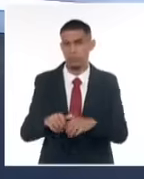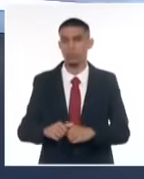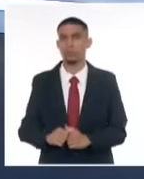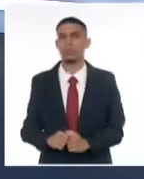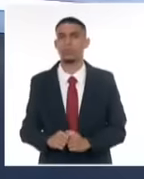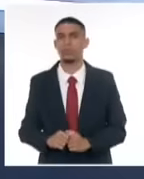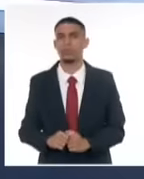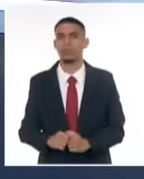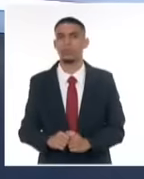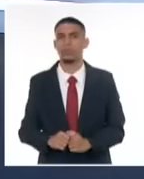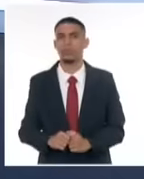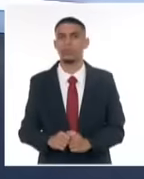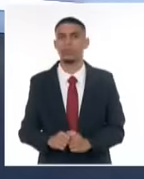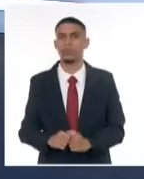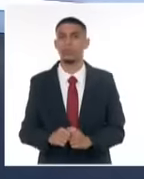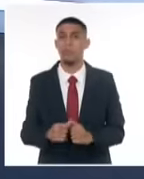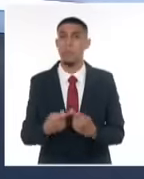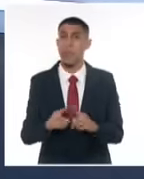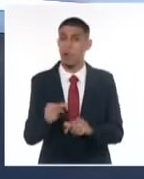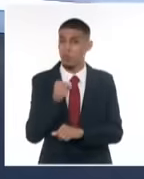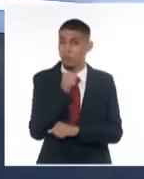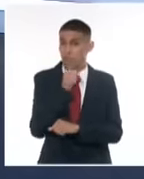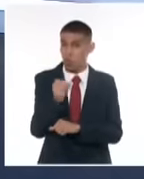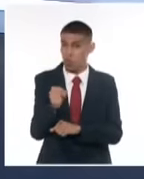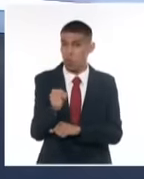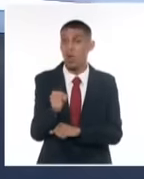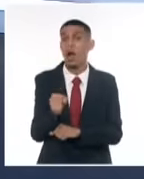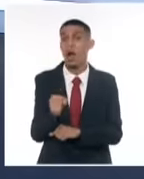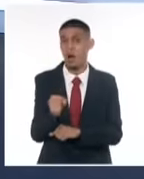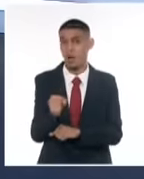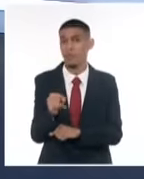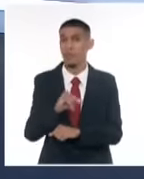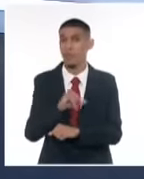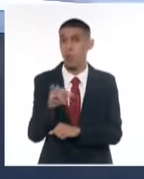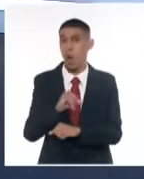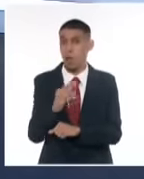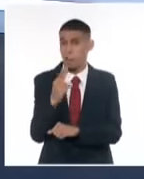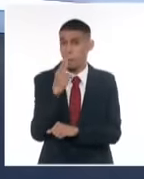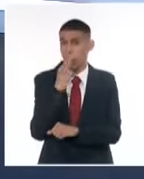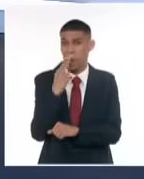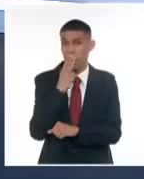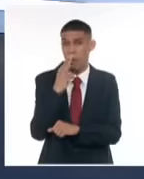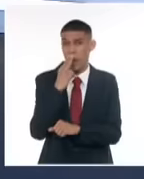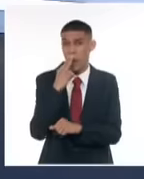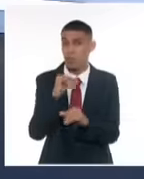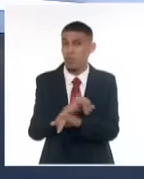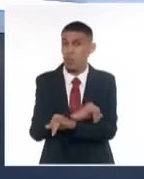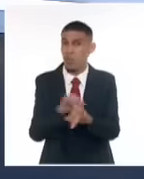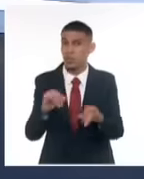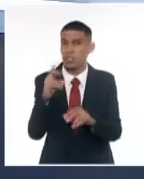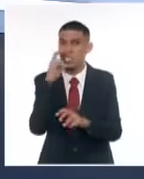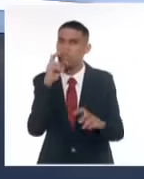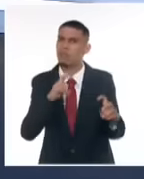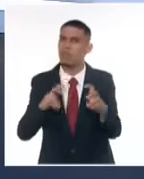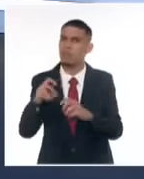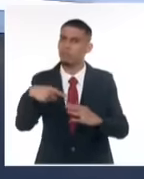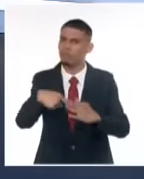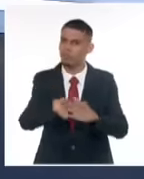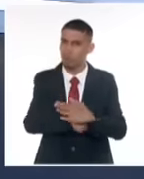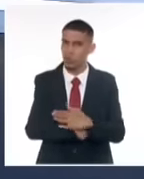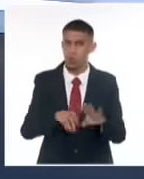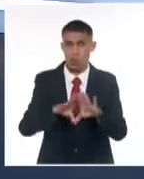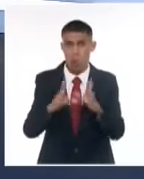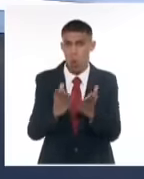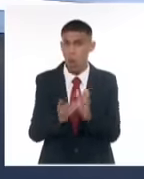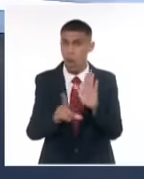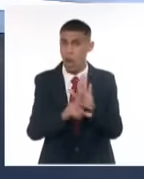el juego. Pero la denuncia popular, el descubrimiento temprano, la investigación profunda y la justa sentencia